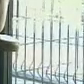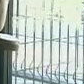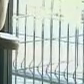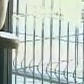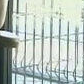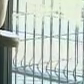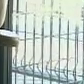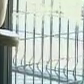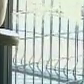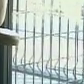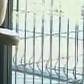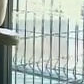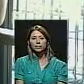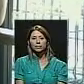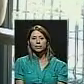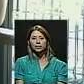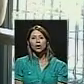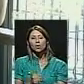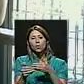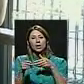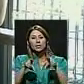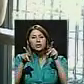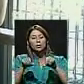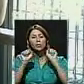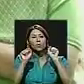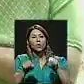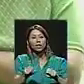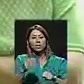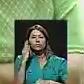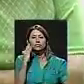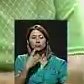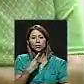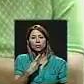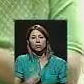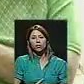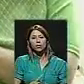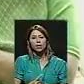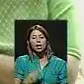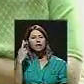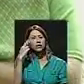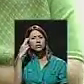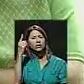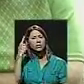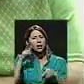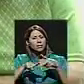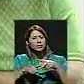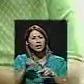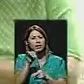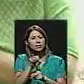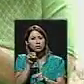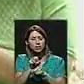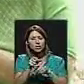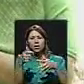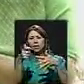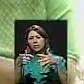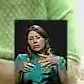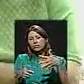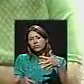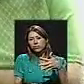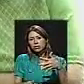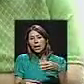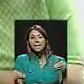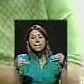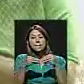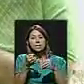Cualquier persona está propensa a vivir un periodo de depresión. Las razones para caer en este estado son incontables y más si se trata